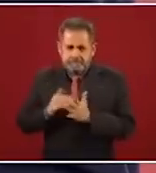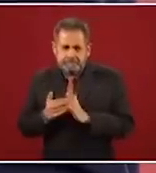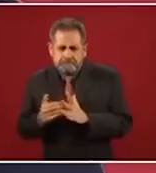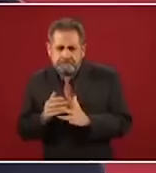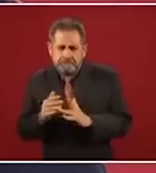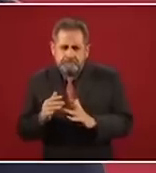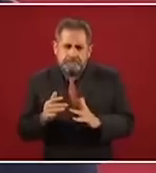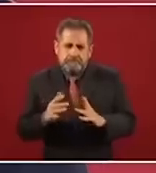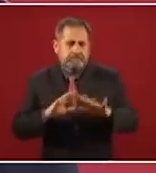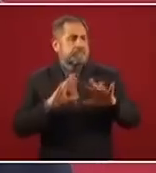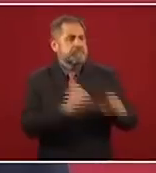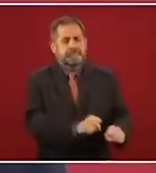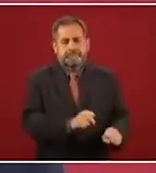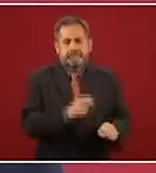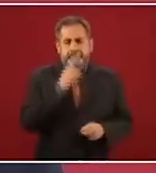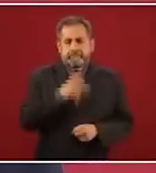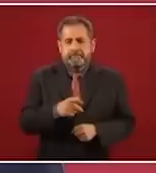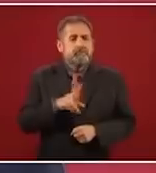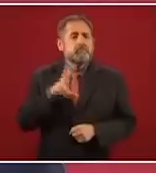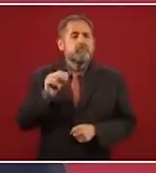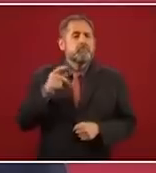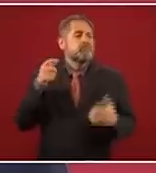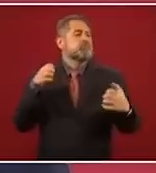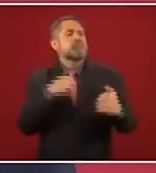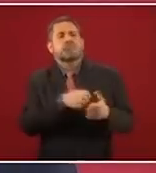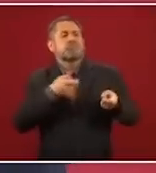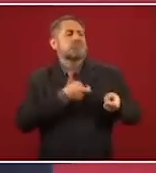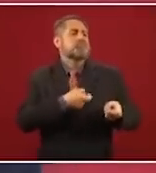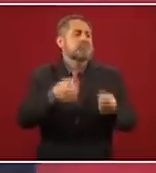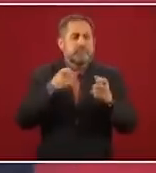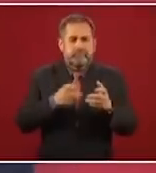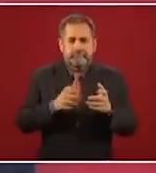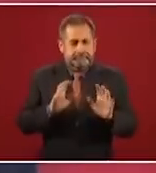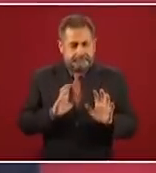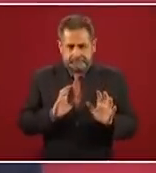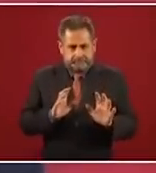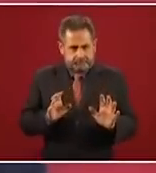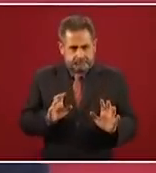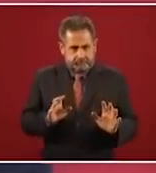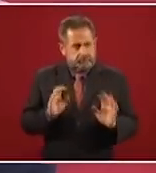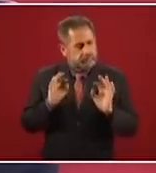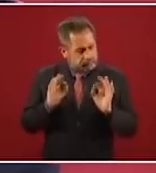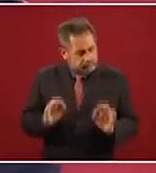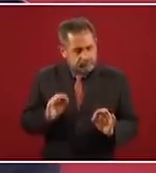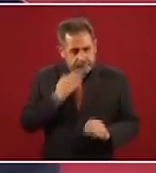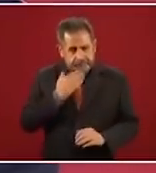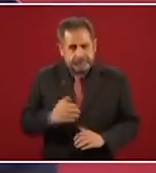de actuar